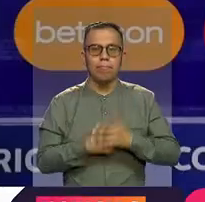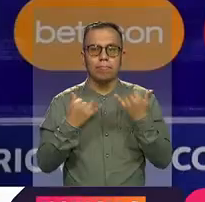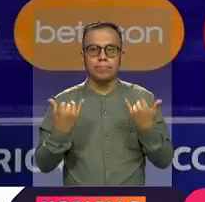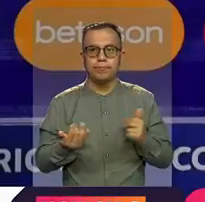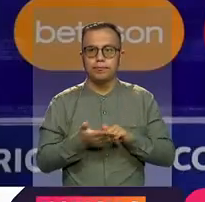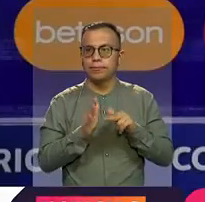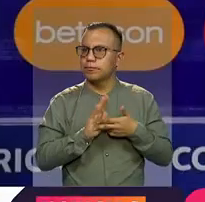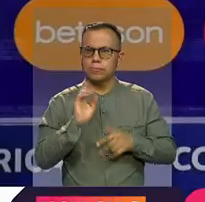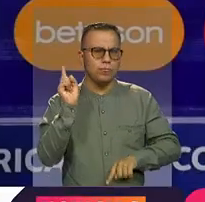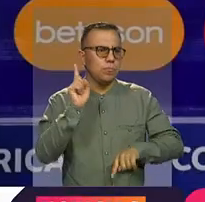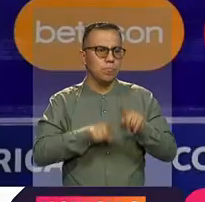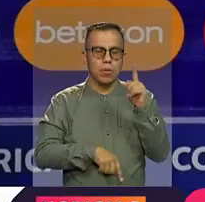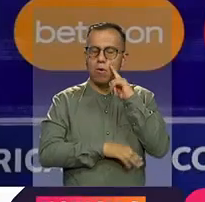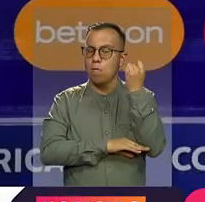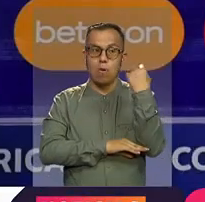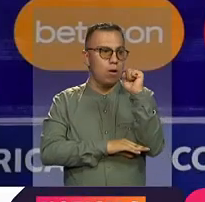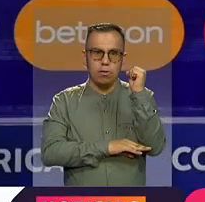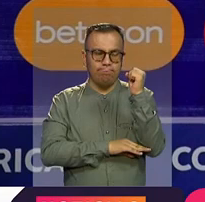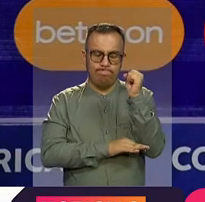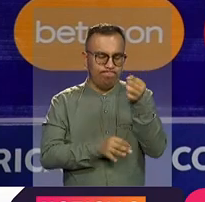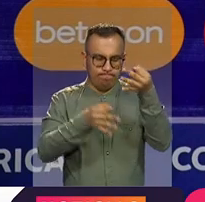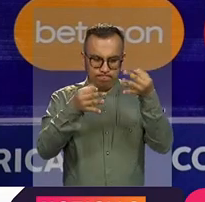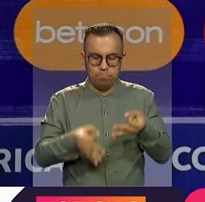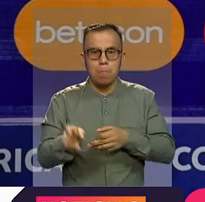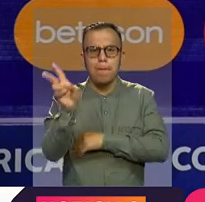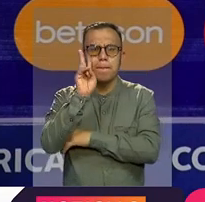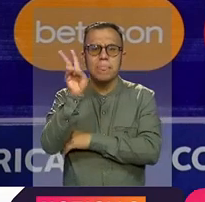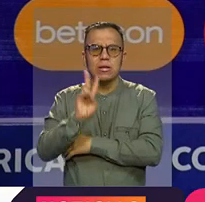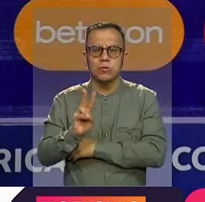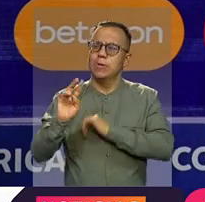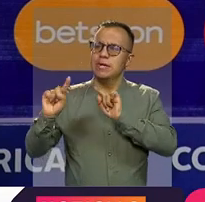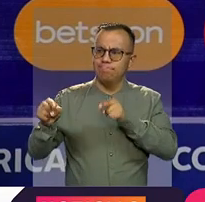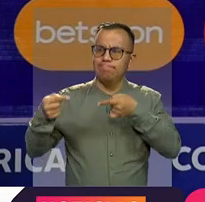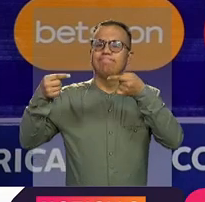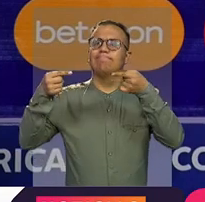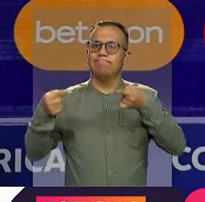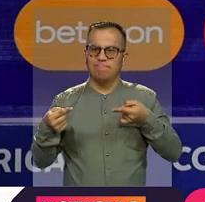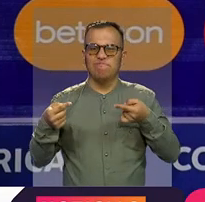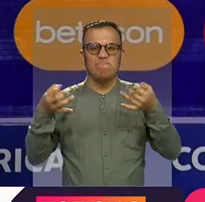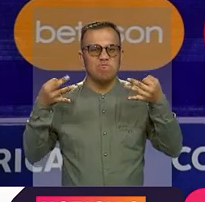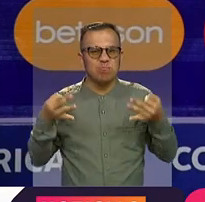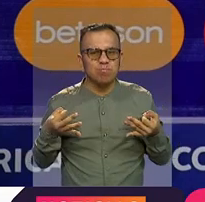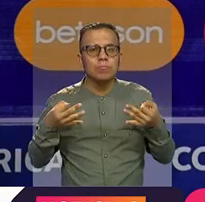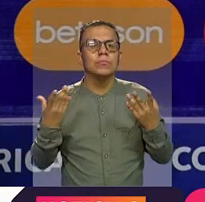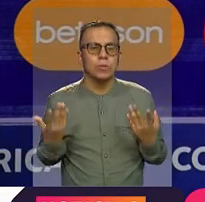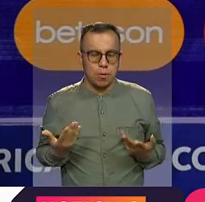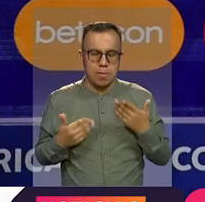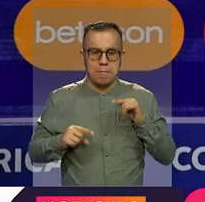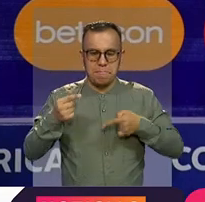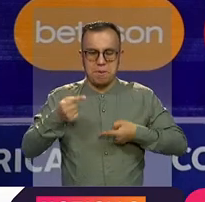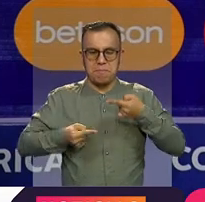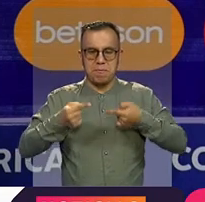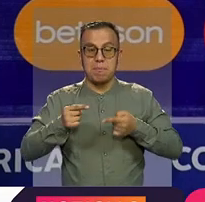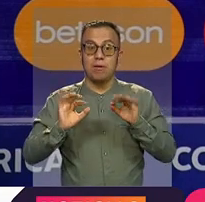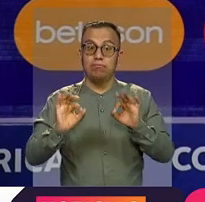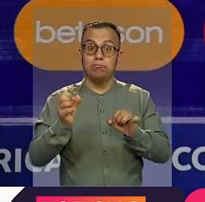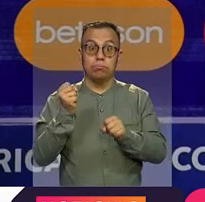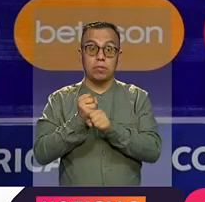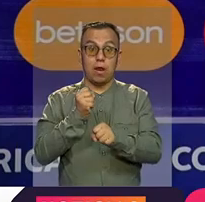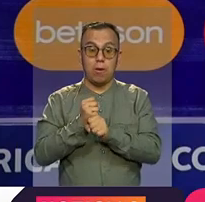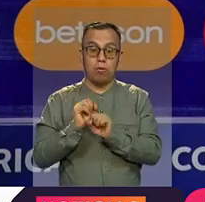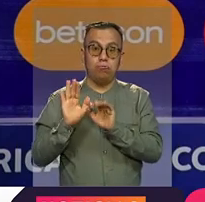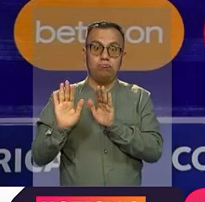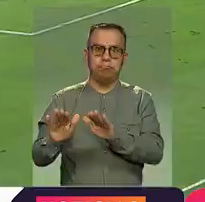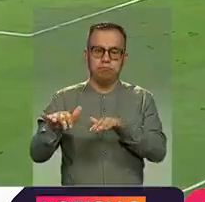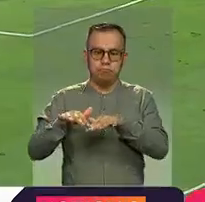puede ser una distracción para nosotros. Venezuela siempre es un rival muy competitivo, con un excelente trabajo,